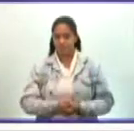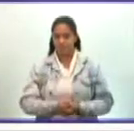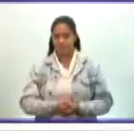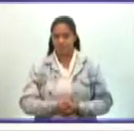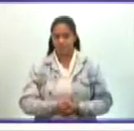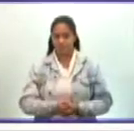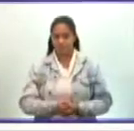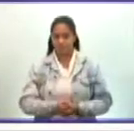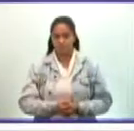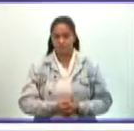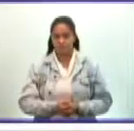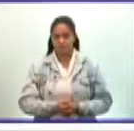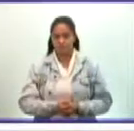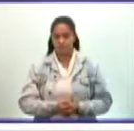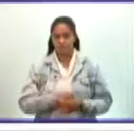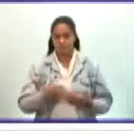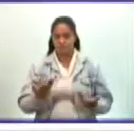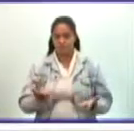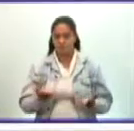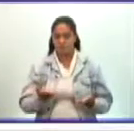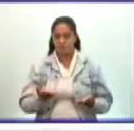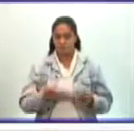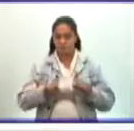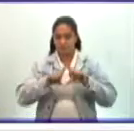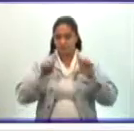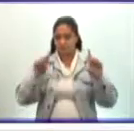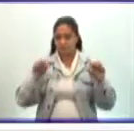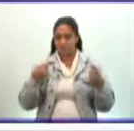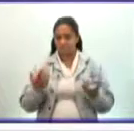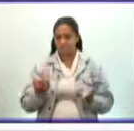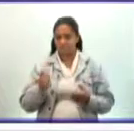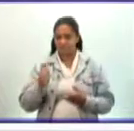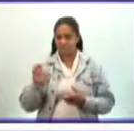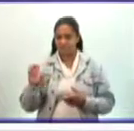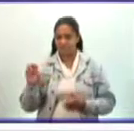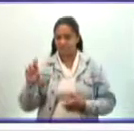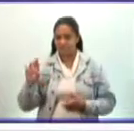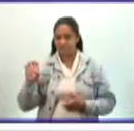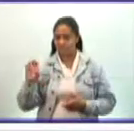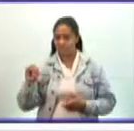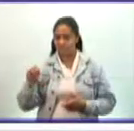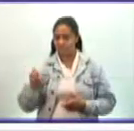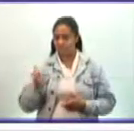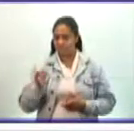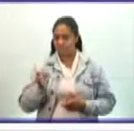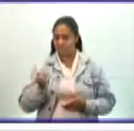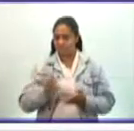Entonces, ¿a qué parte del teorema de las transversales estamos haciendo referencia?